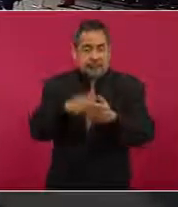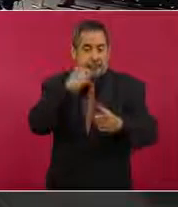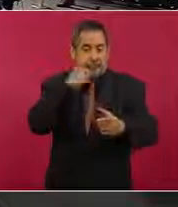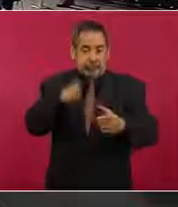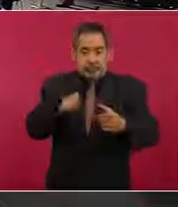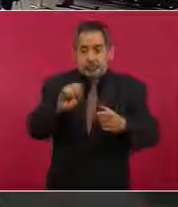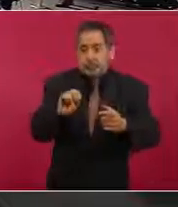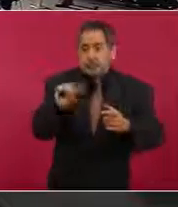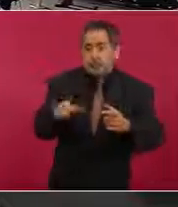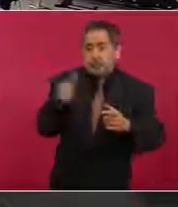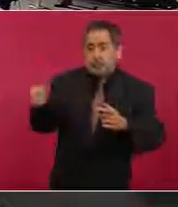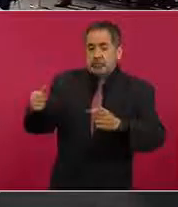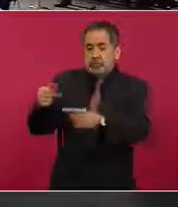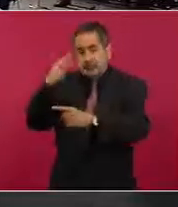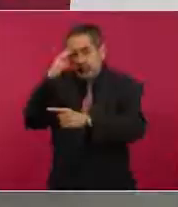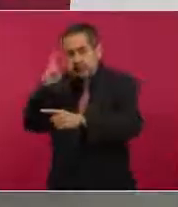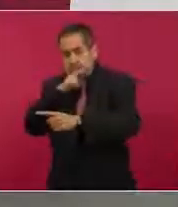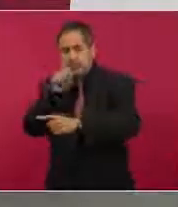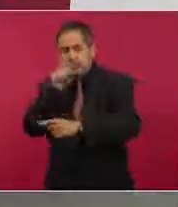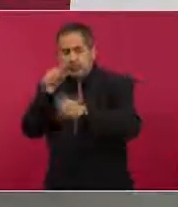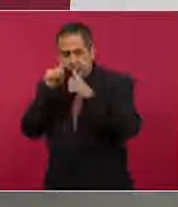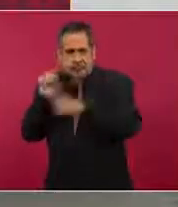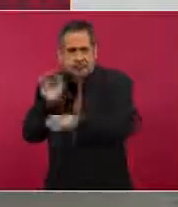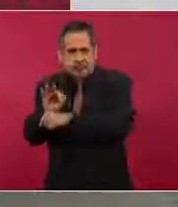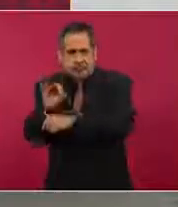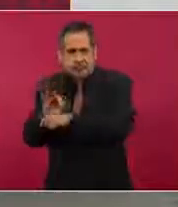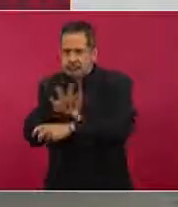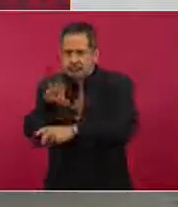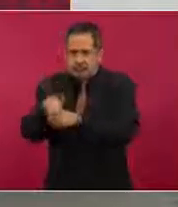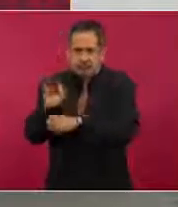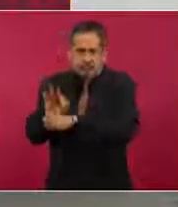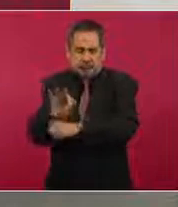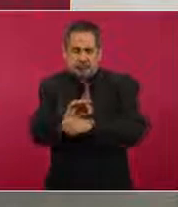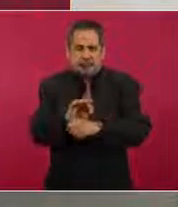como mexicanos en Rusia. Protección